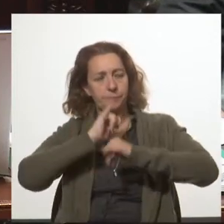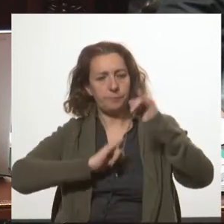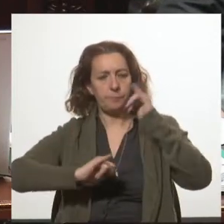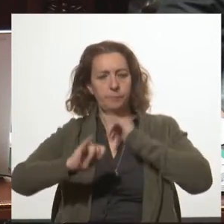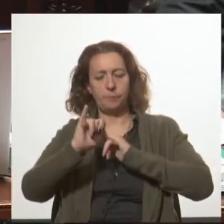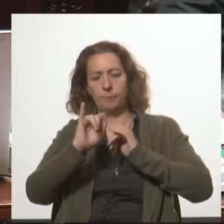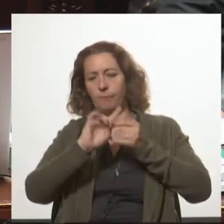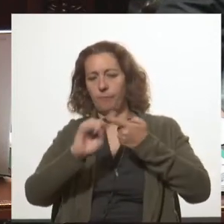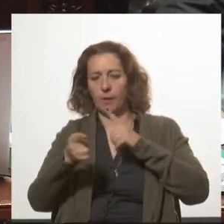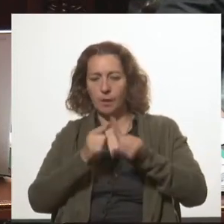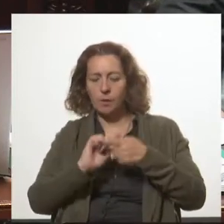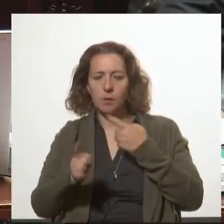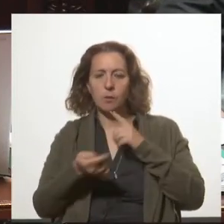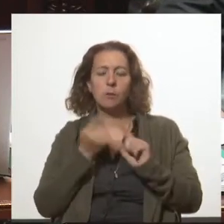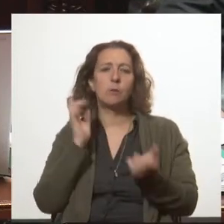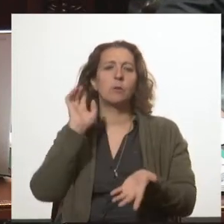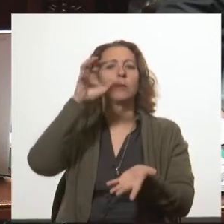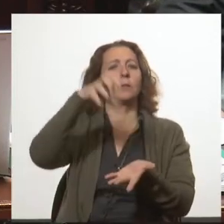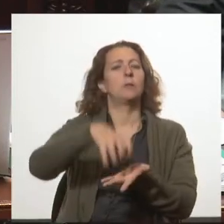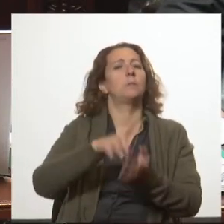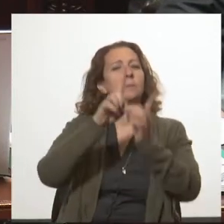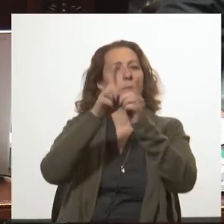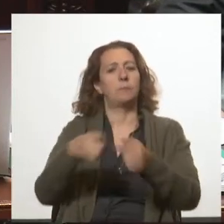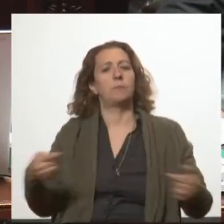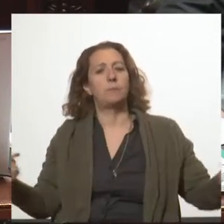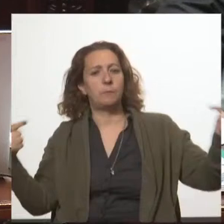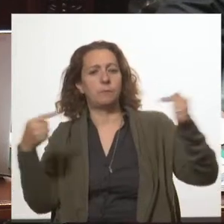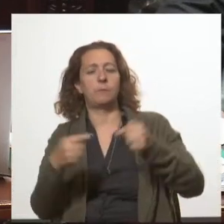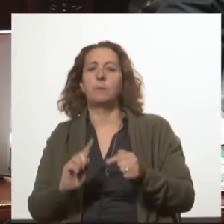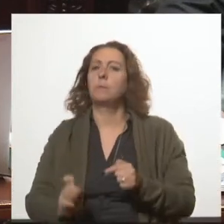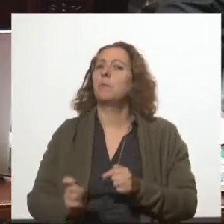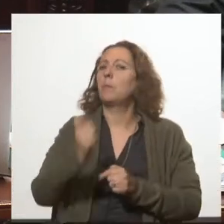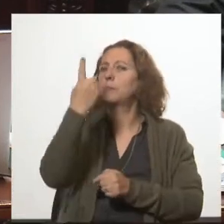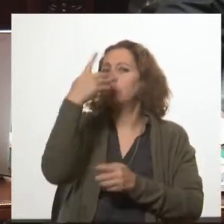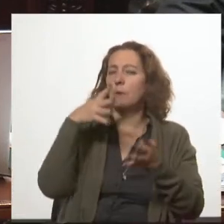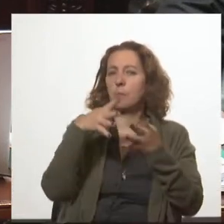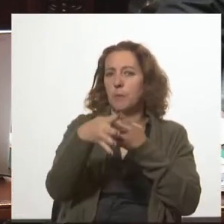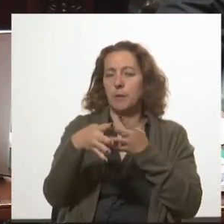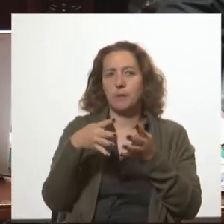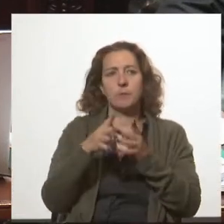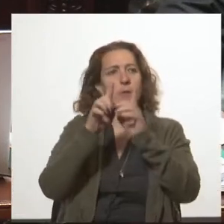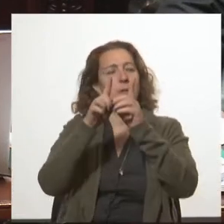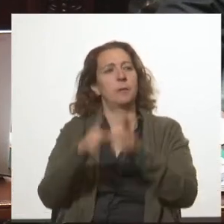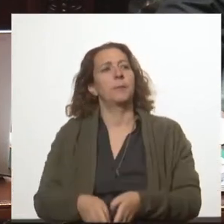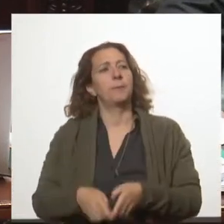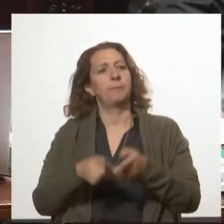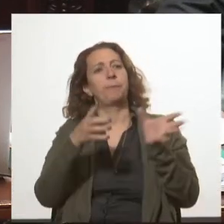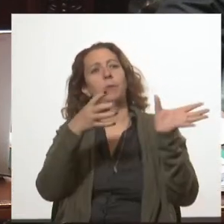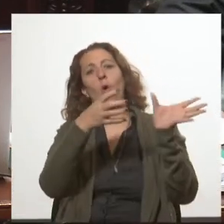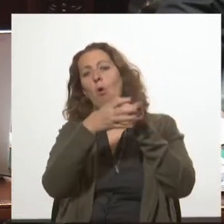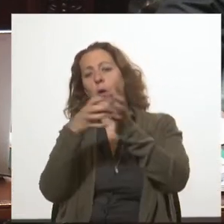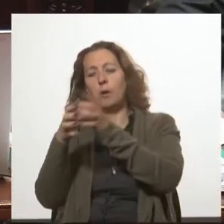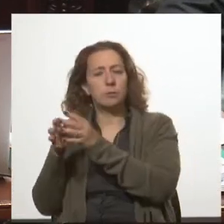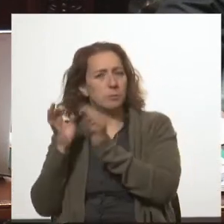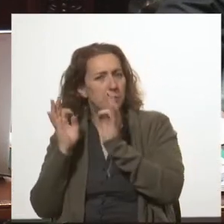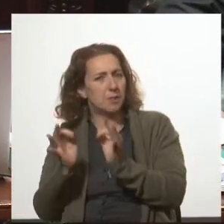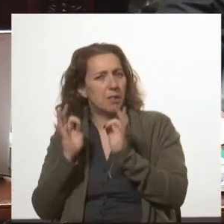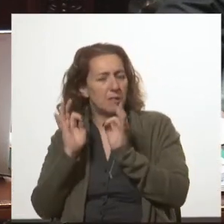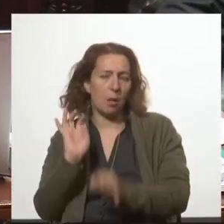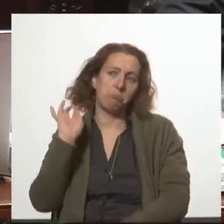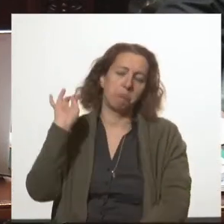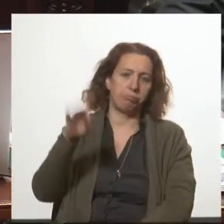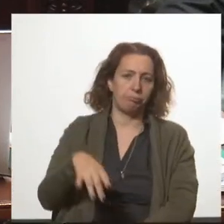en contravención al principio de transparencia y hacer caso omiso a los señalamientos de los órganos especializados que